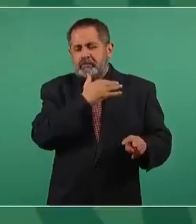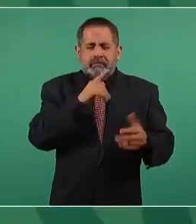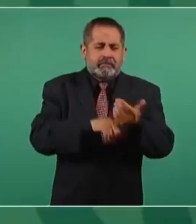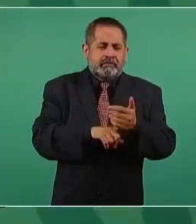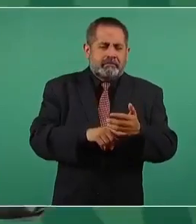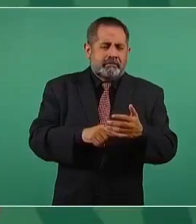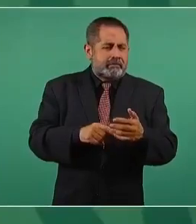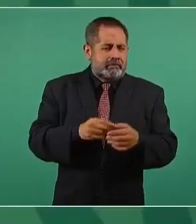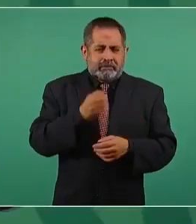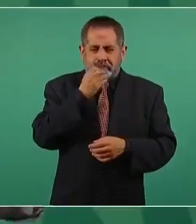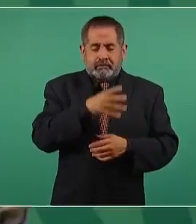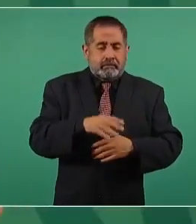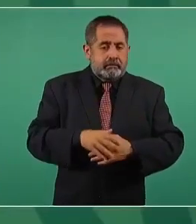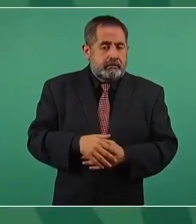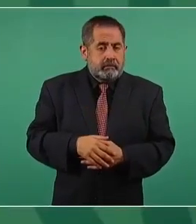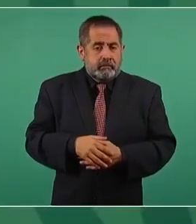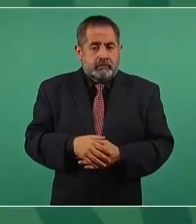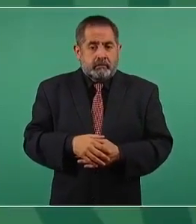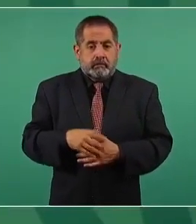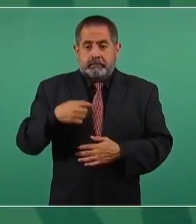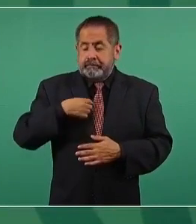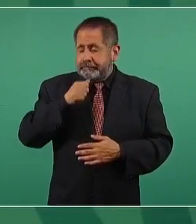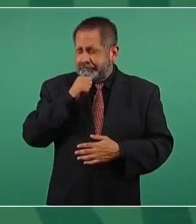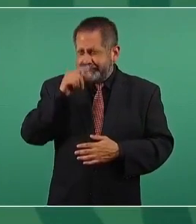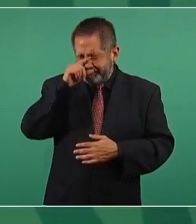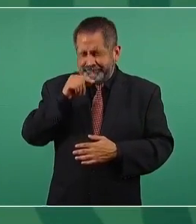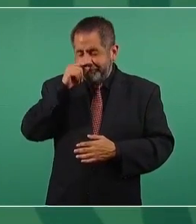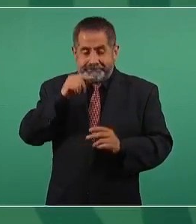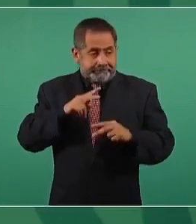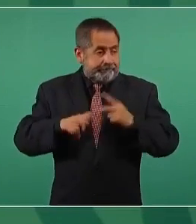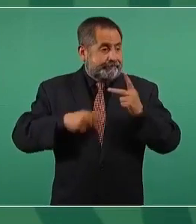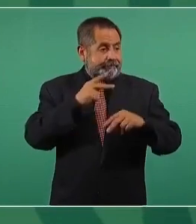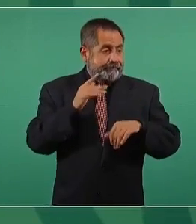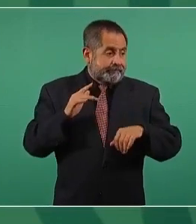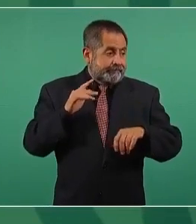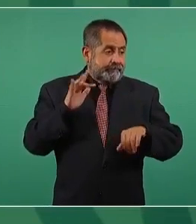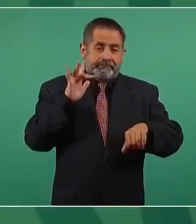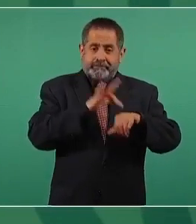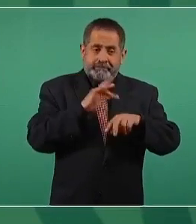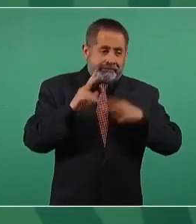Yo no he podido ir,